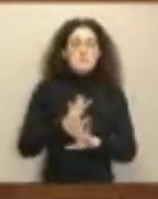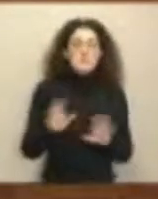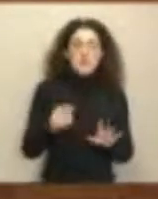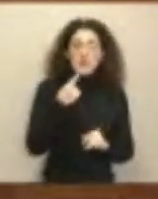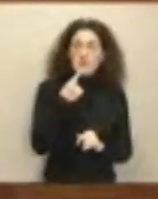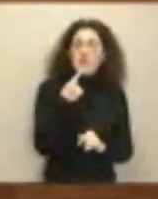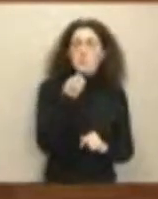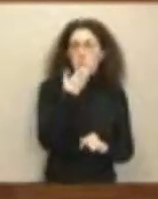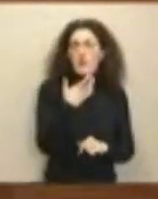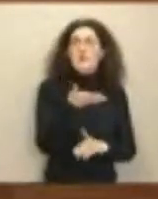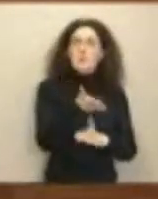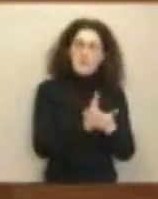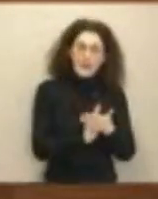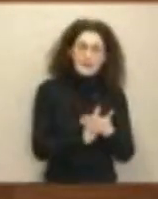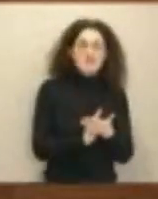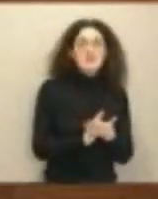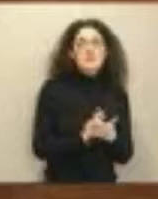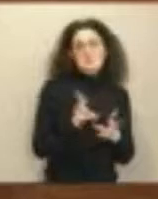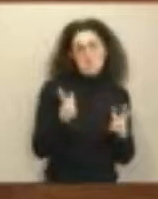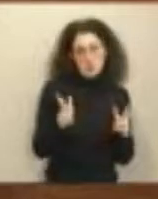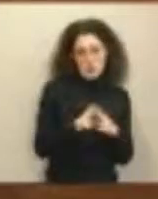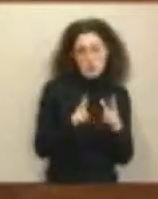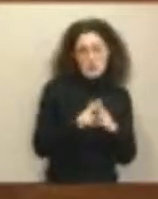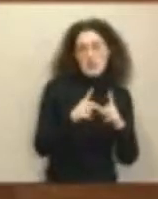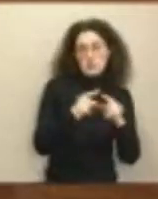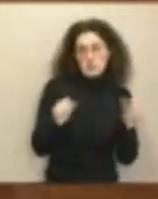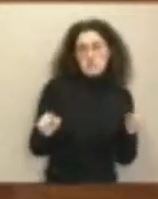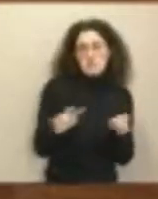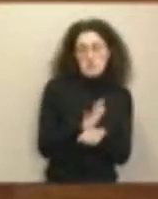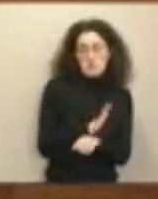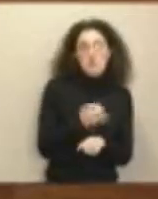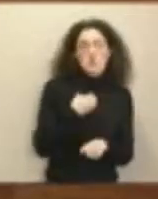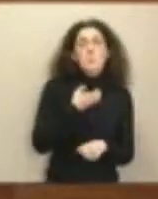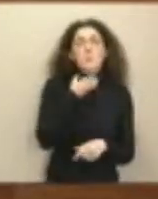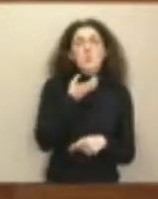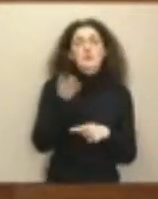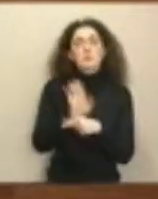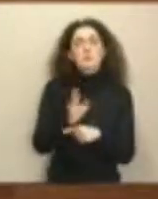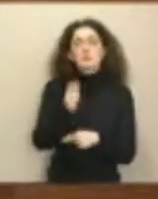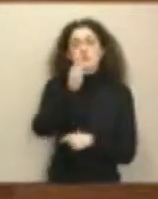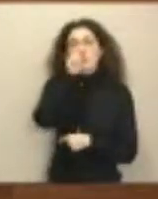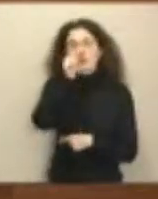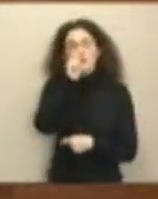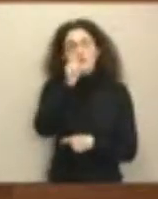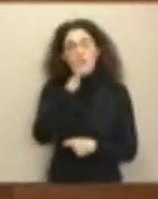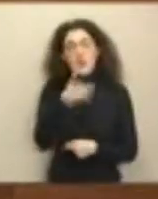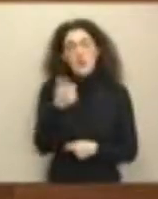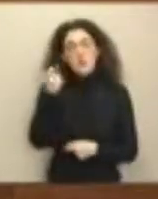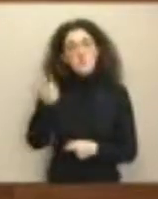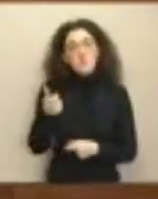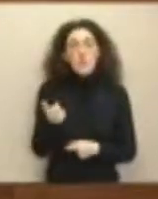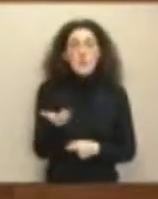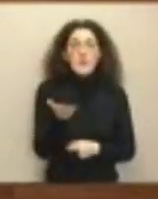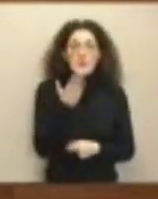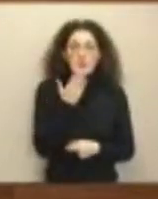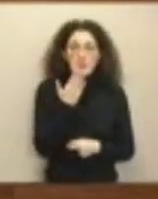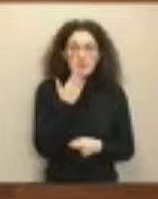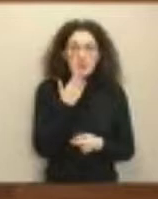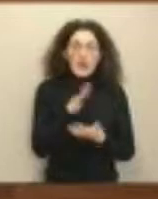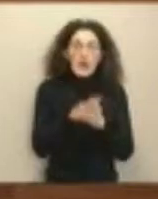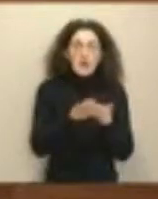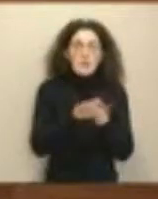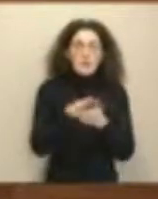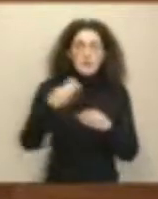parte de la sociedad asturiana. Y me voy a referir al portavoz socialista, que ahora está un poco entretenido hablando